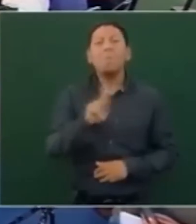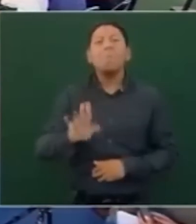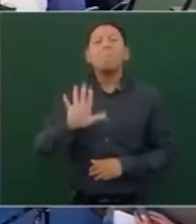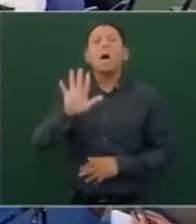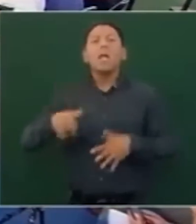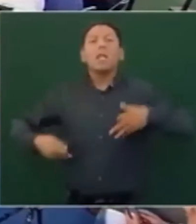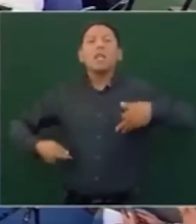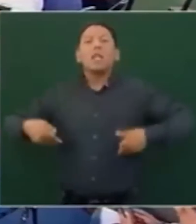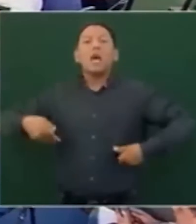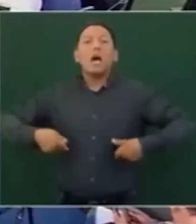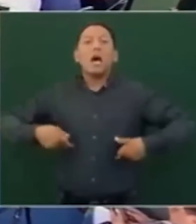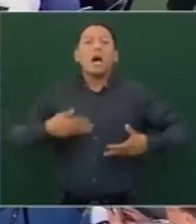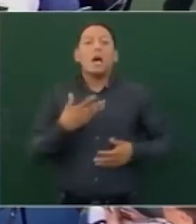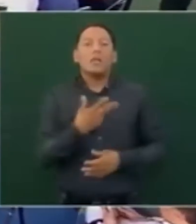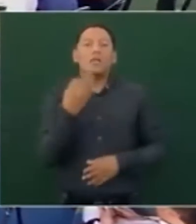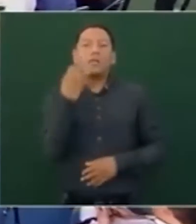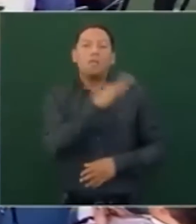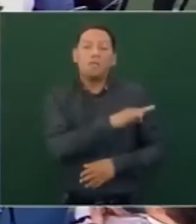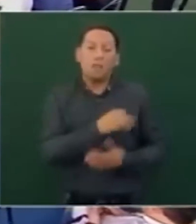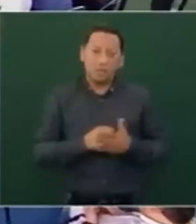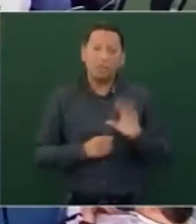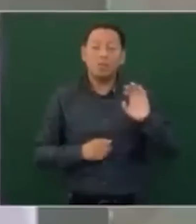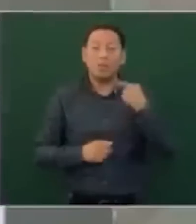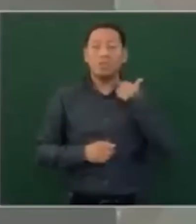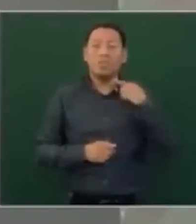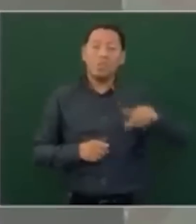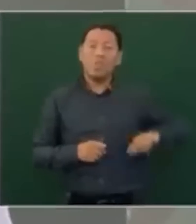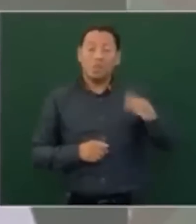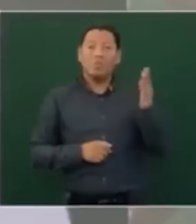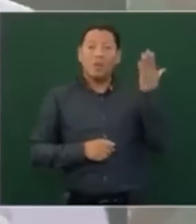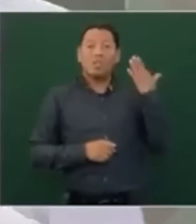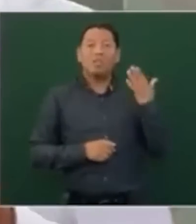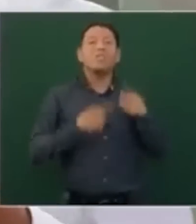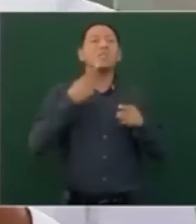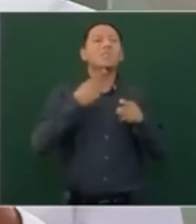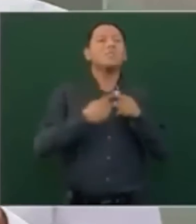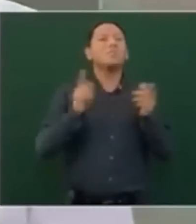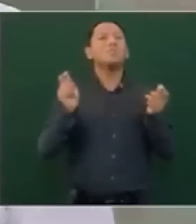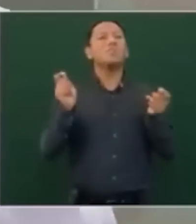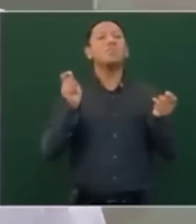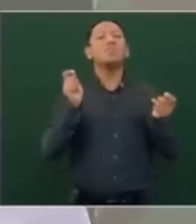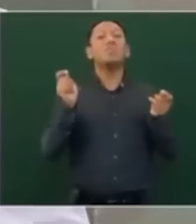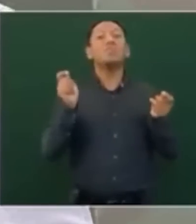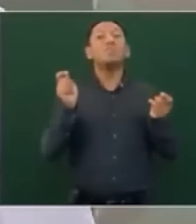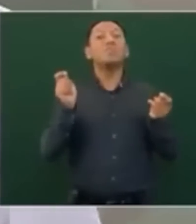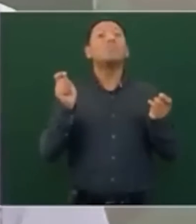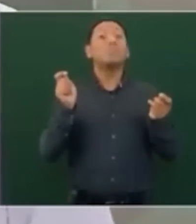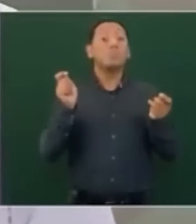En realidad, el gobierno estaba en manos de una